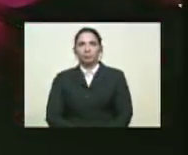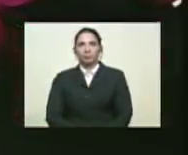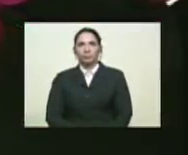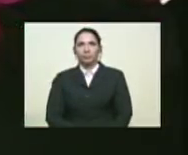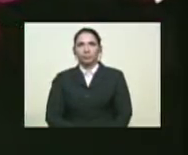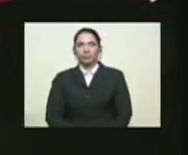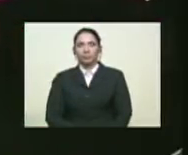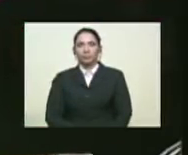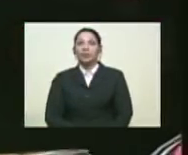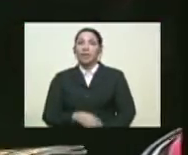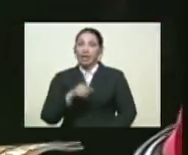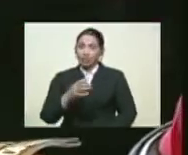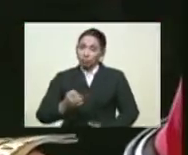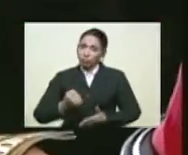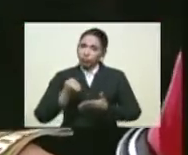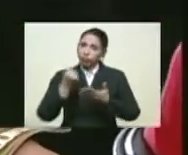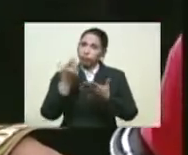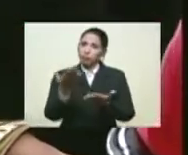Es un reconocimiento